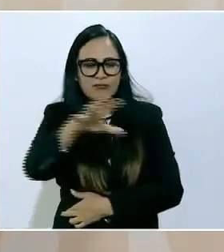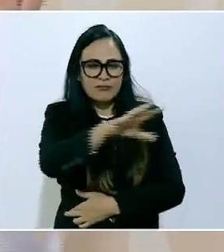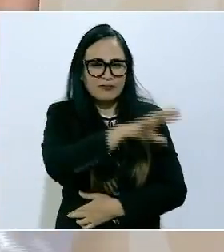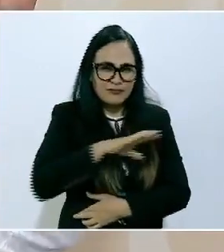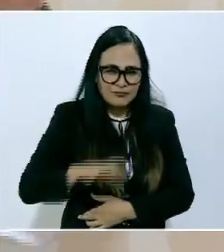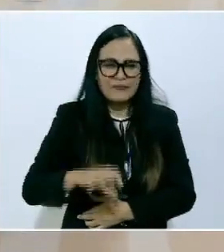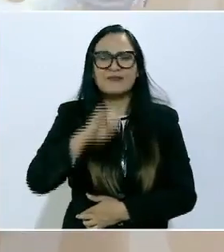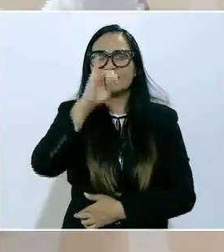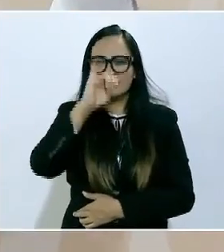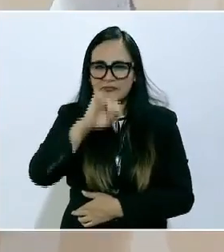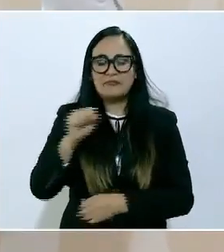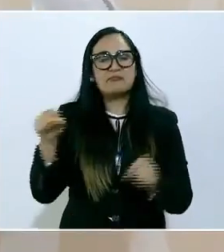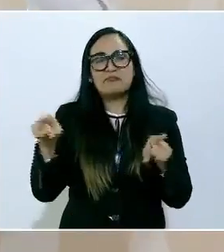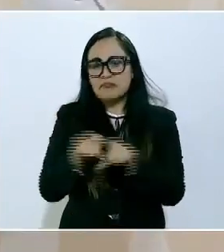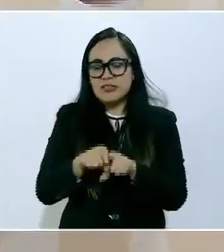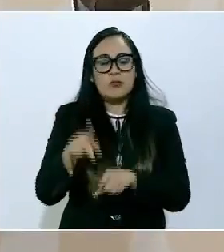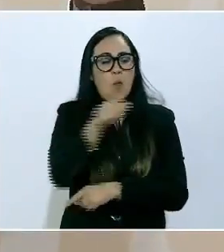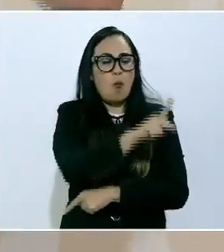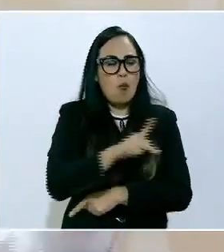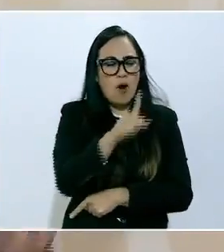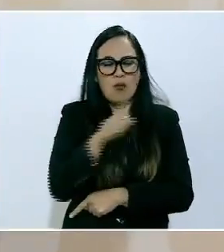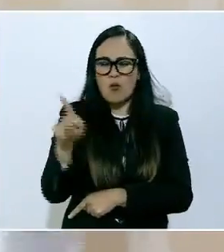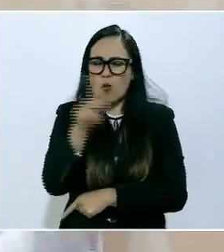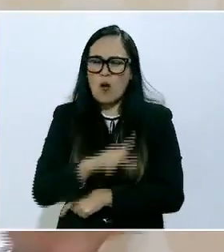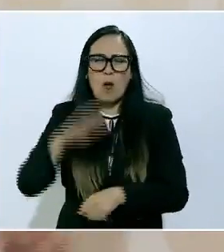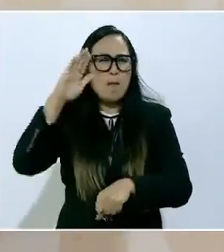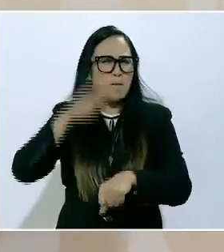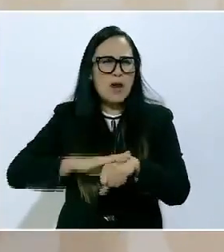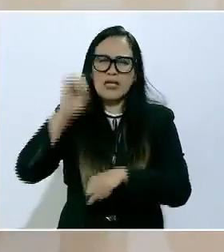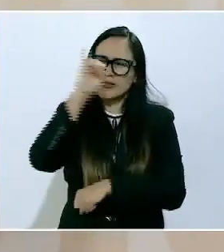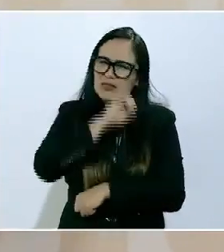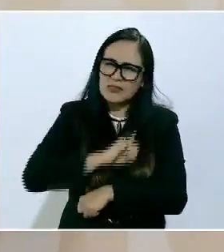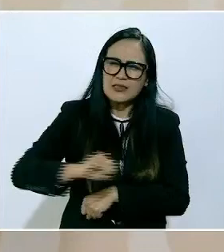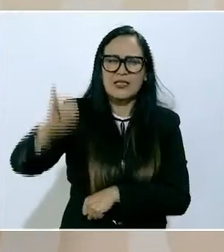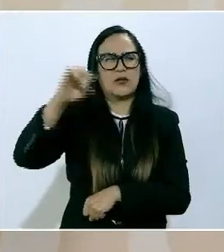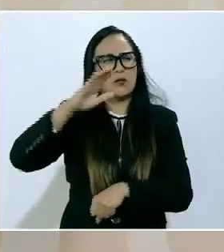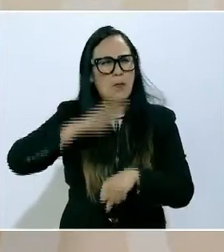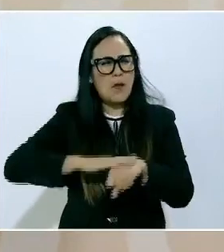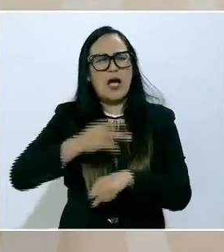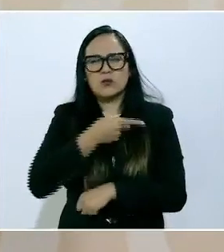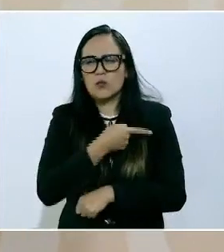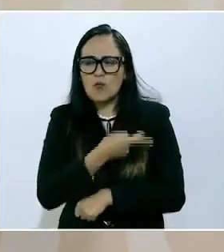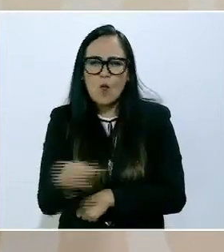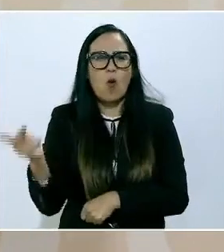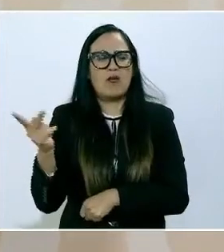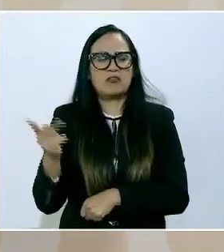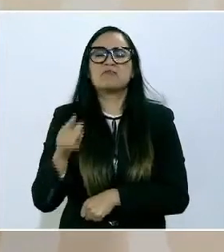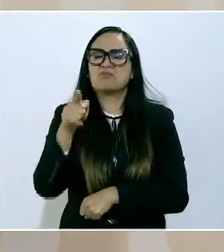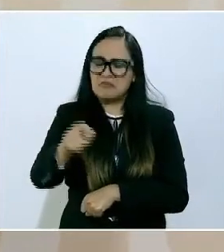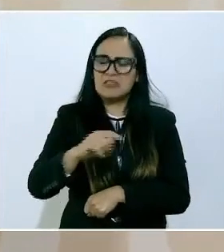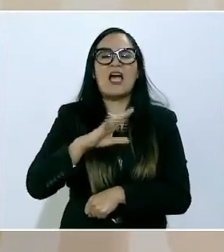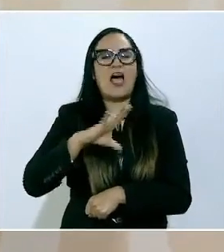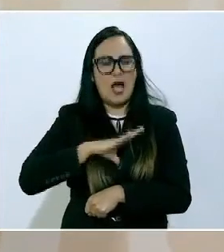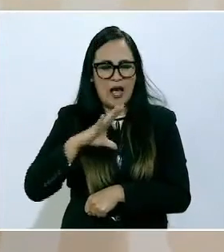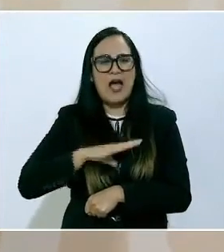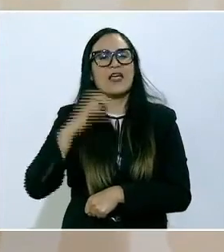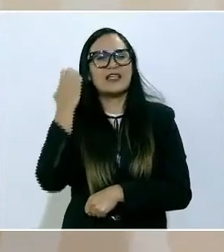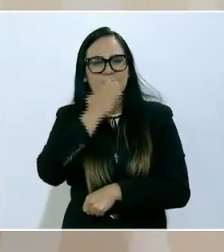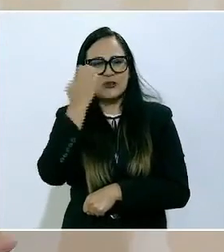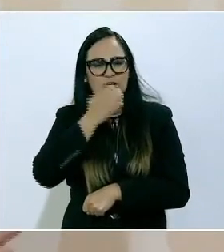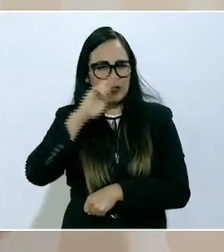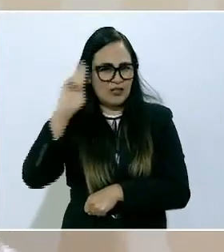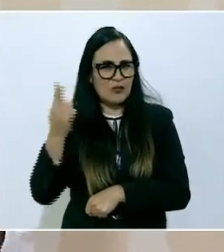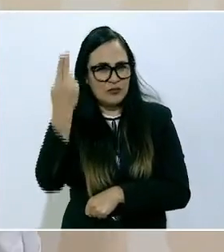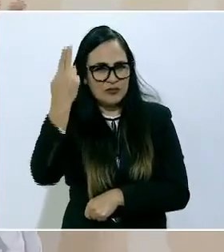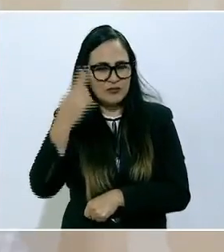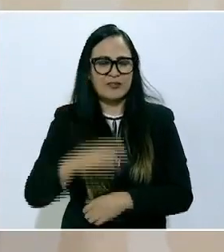y en los pueblos más apartados, más pobres. Y en todo